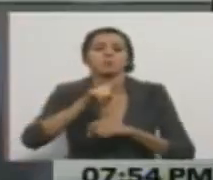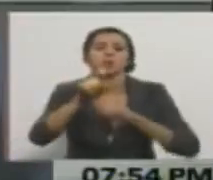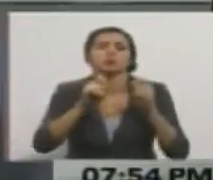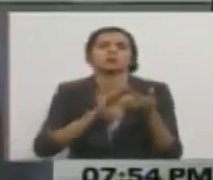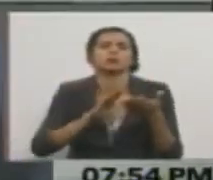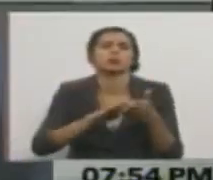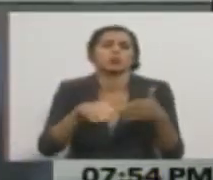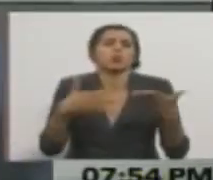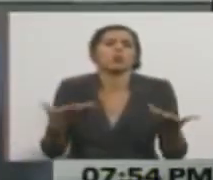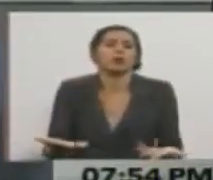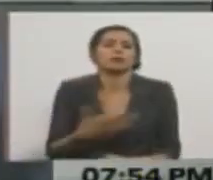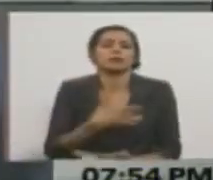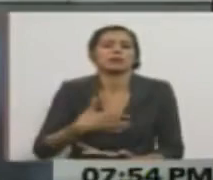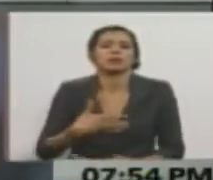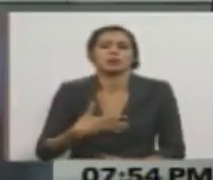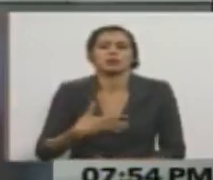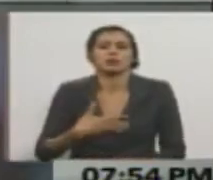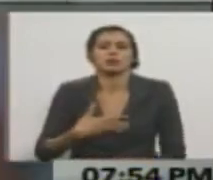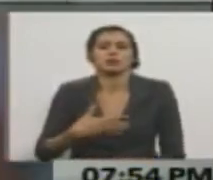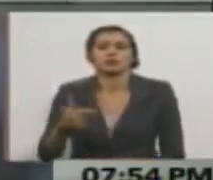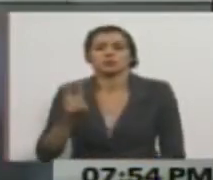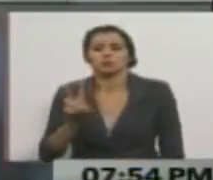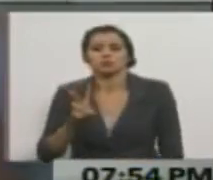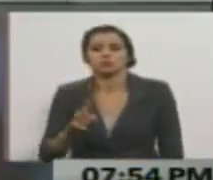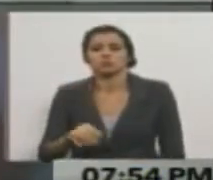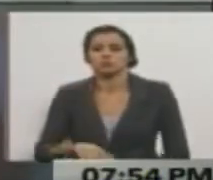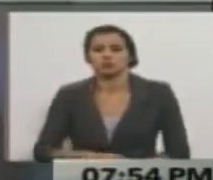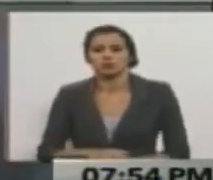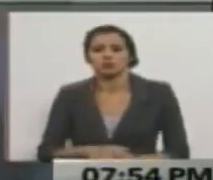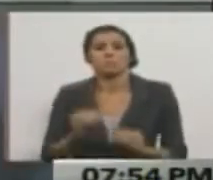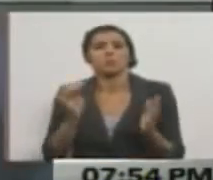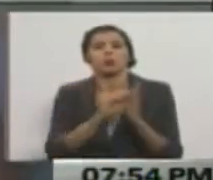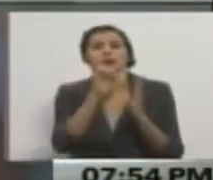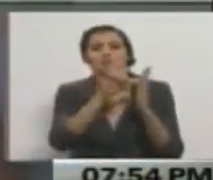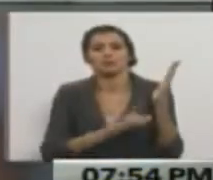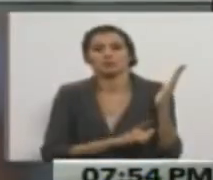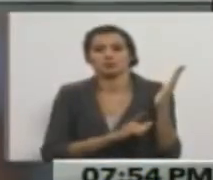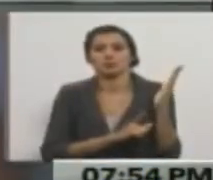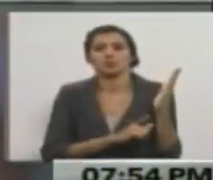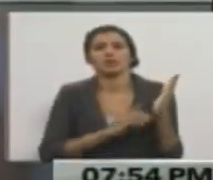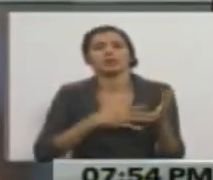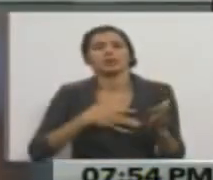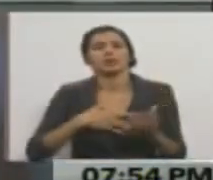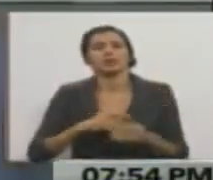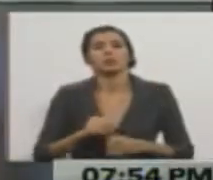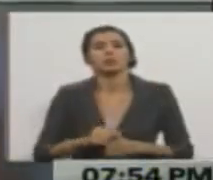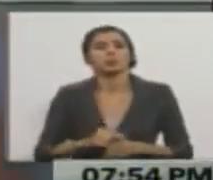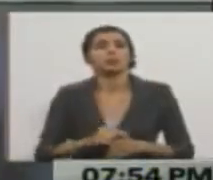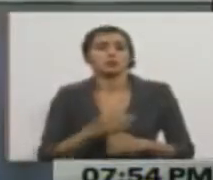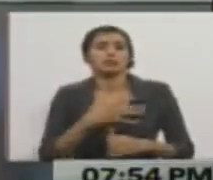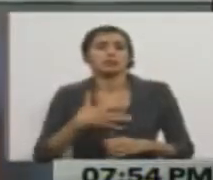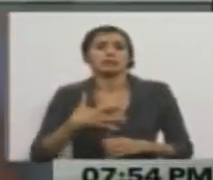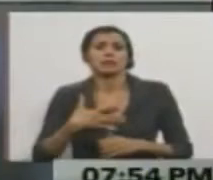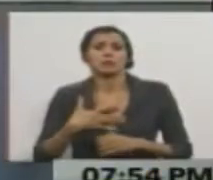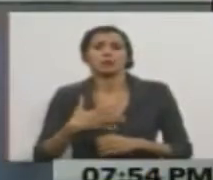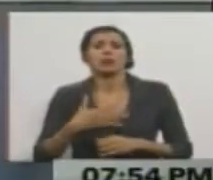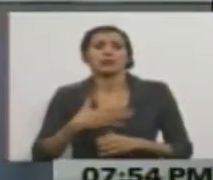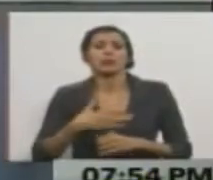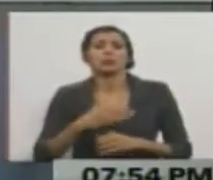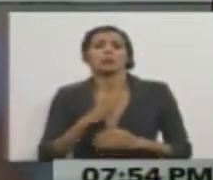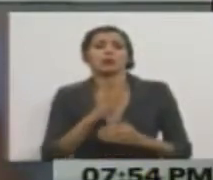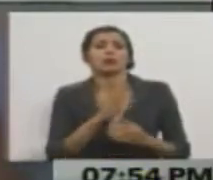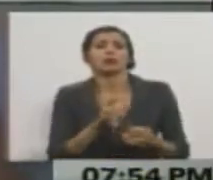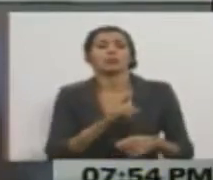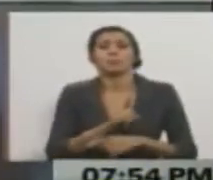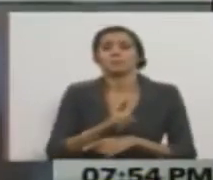querían ellos para Venezuela y le colocaban una lista. Y en esa lista estaba pasar a ser colonia de los Estados Unidos o de algún país europeo. Y